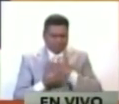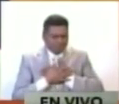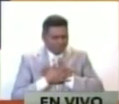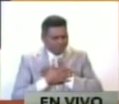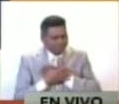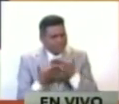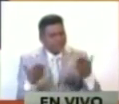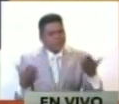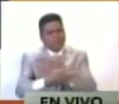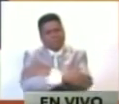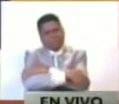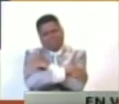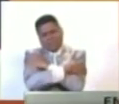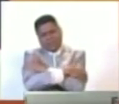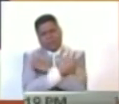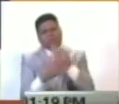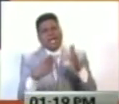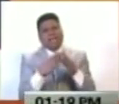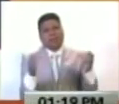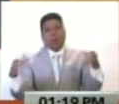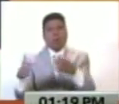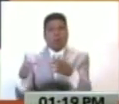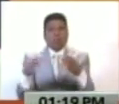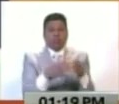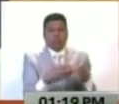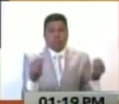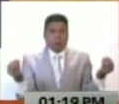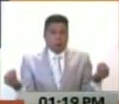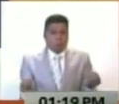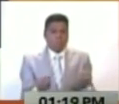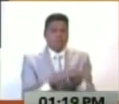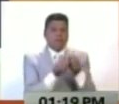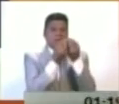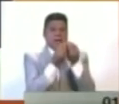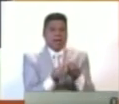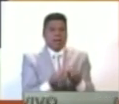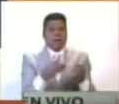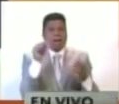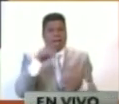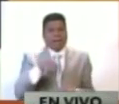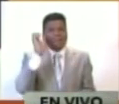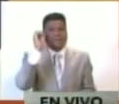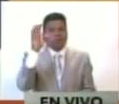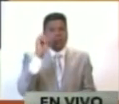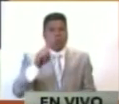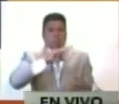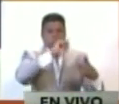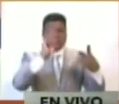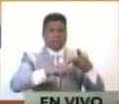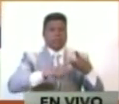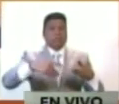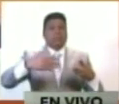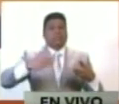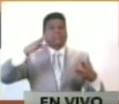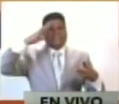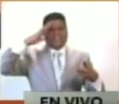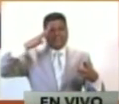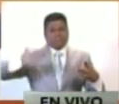calurosa acogida a las delegaciones que nos acompañaron en esta cumbre. A la Fuerza Armada Nacional Bolivariana, que en